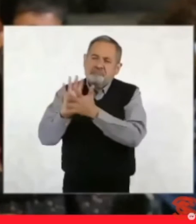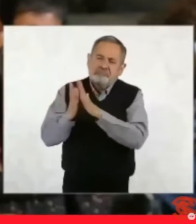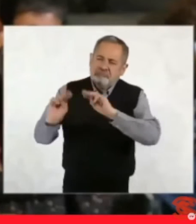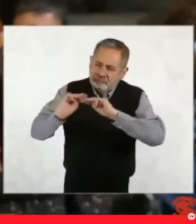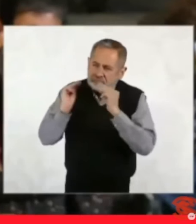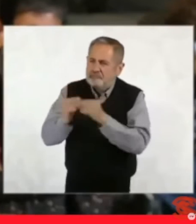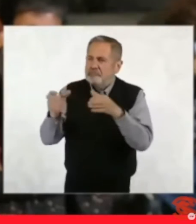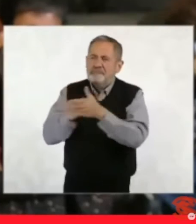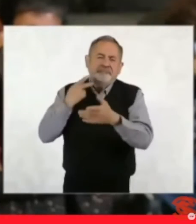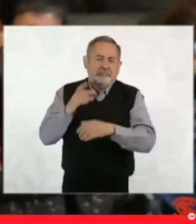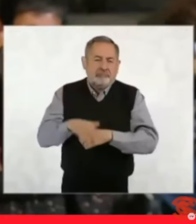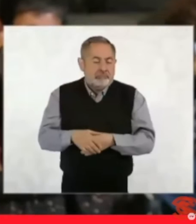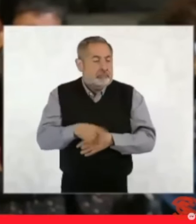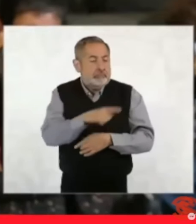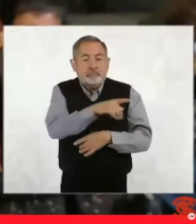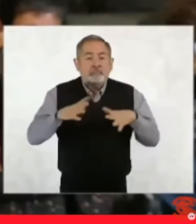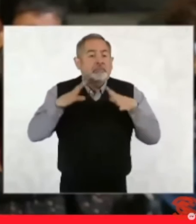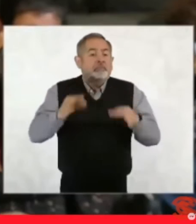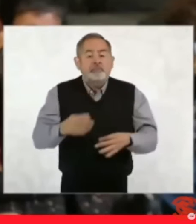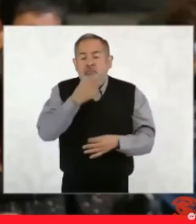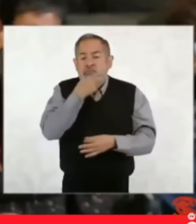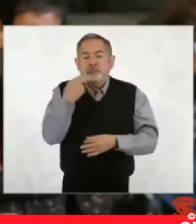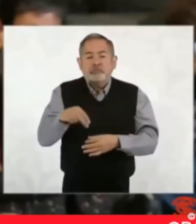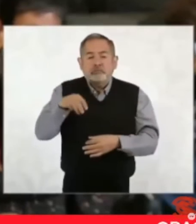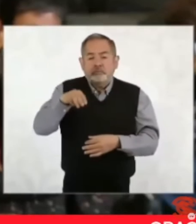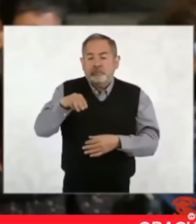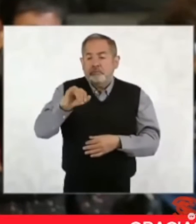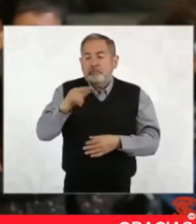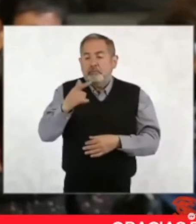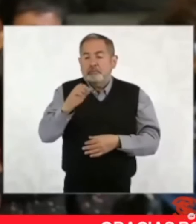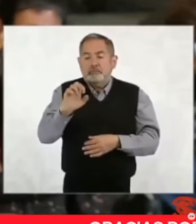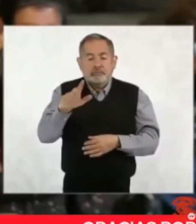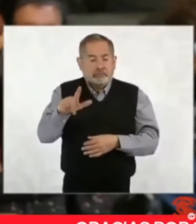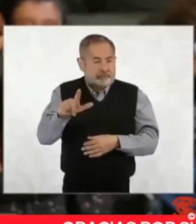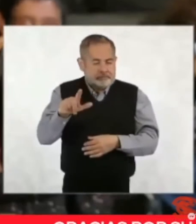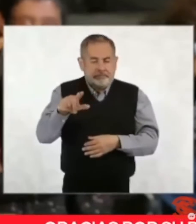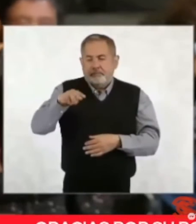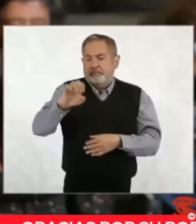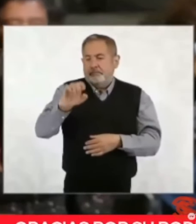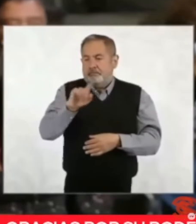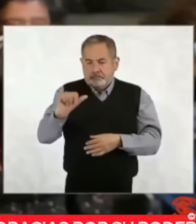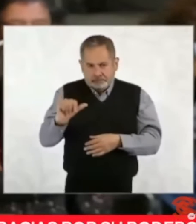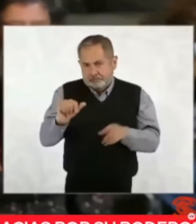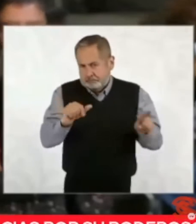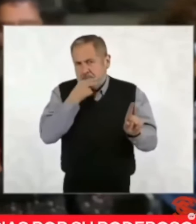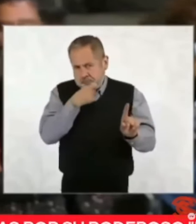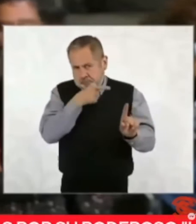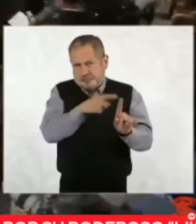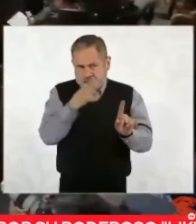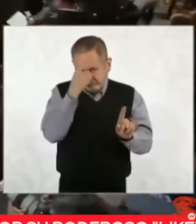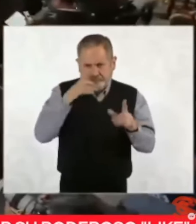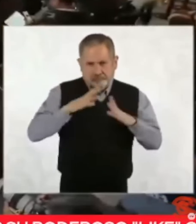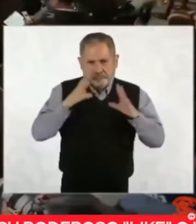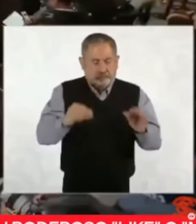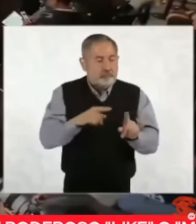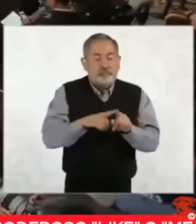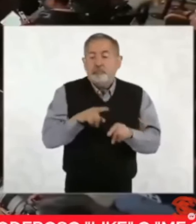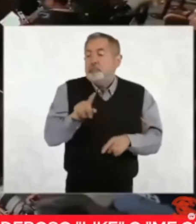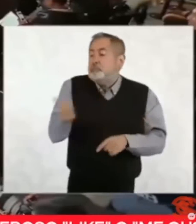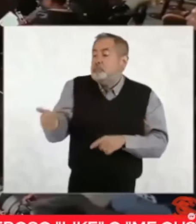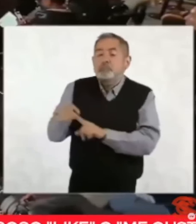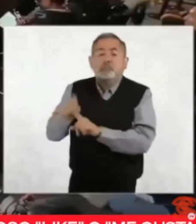joven Miguel Mesa. Una investigación periodística de la periodista independiente